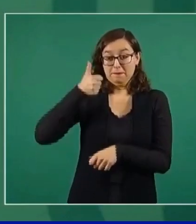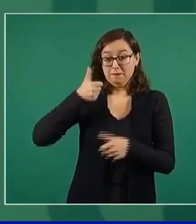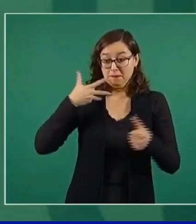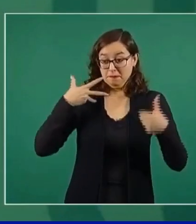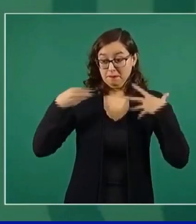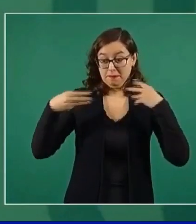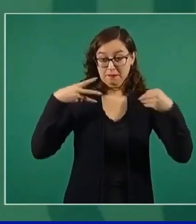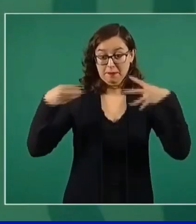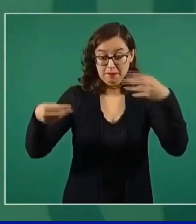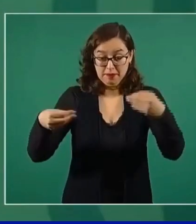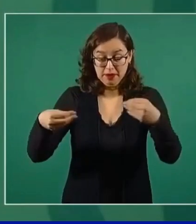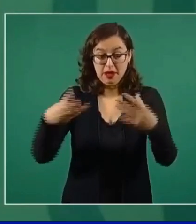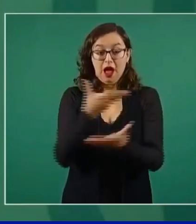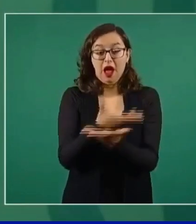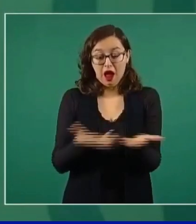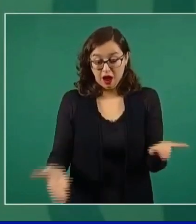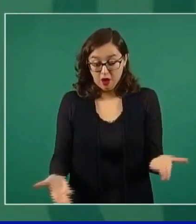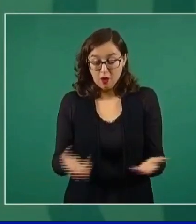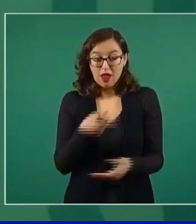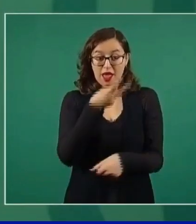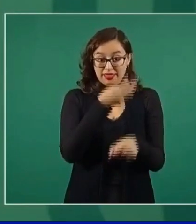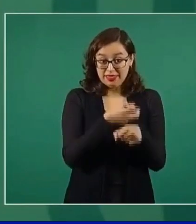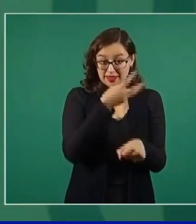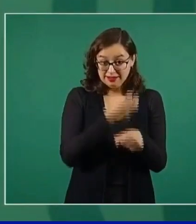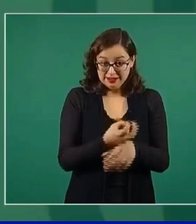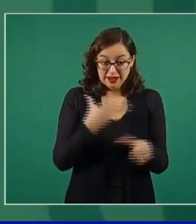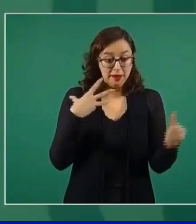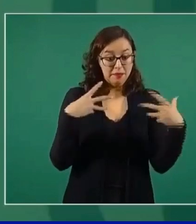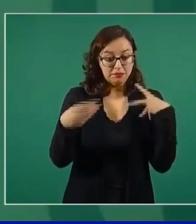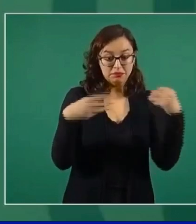menos de